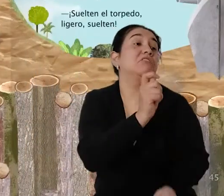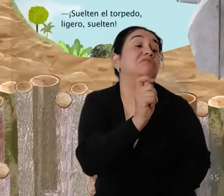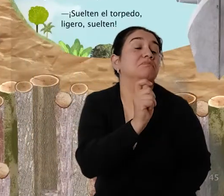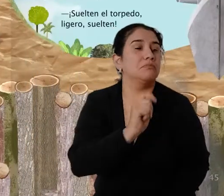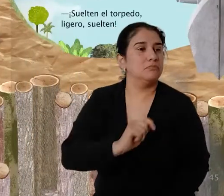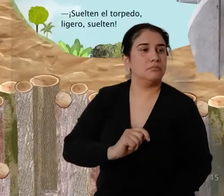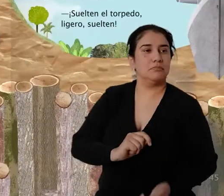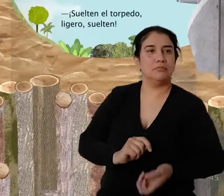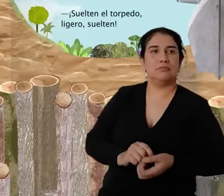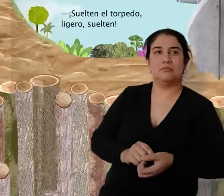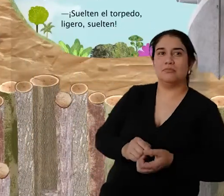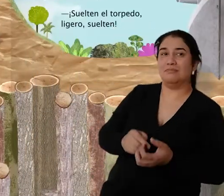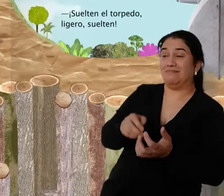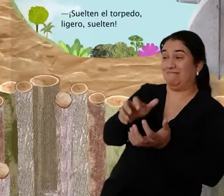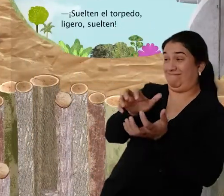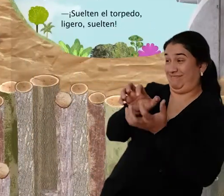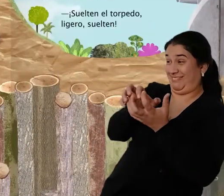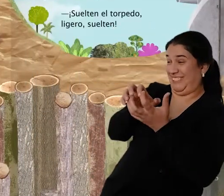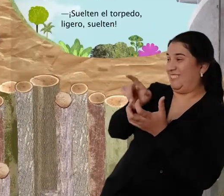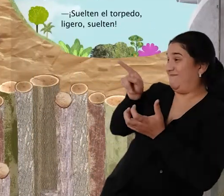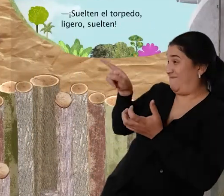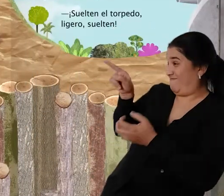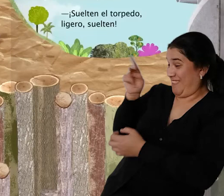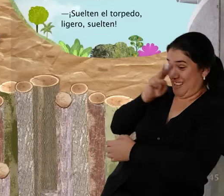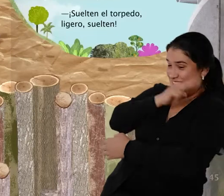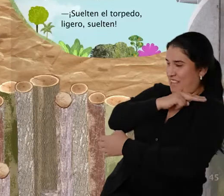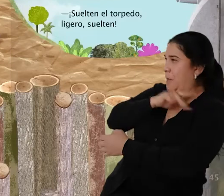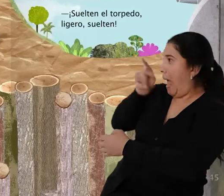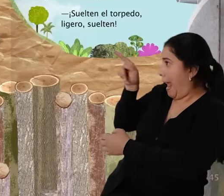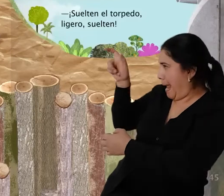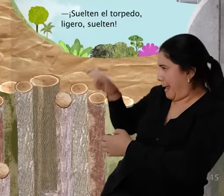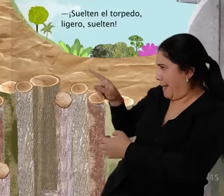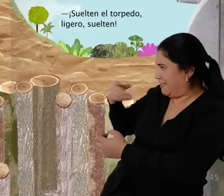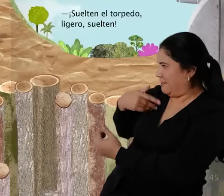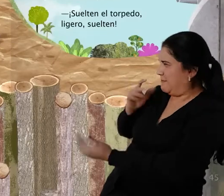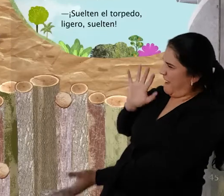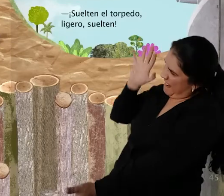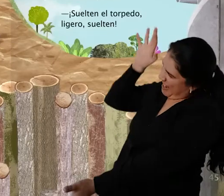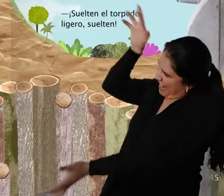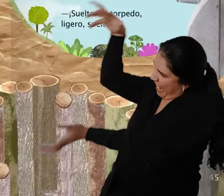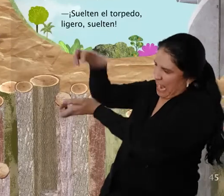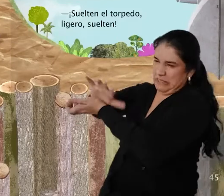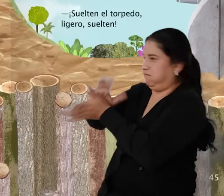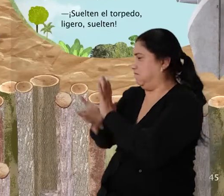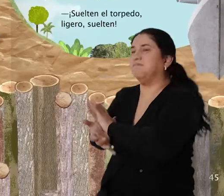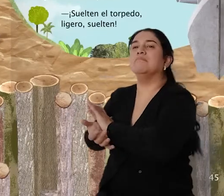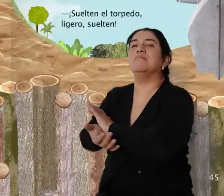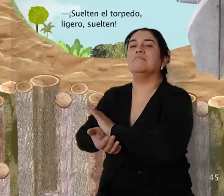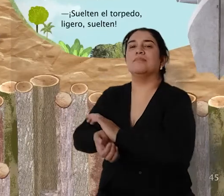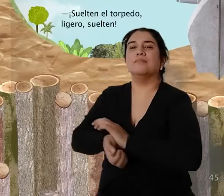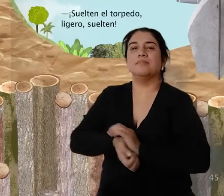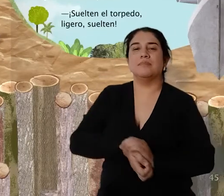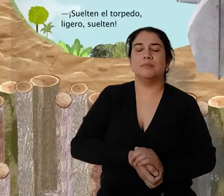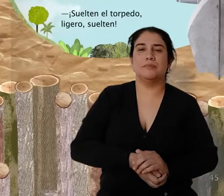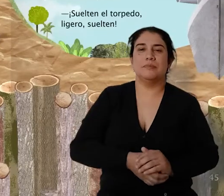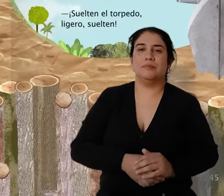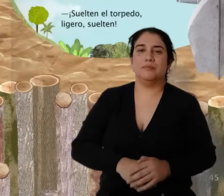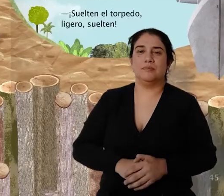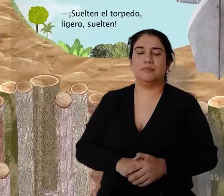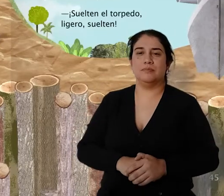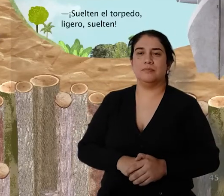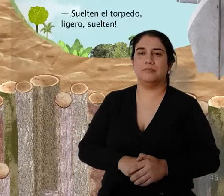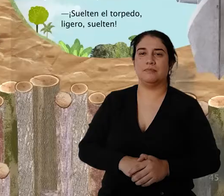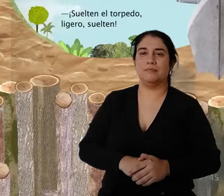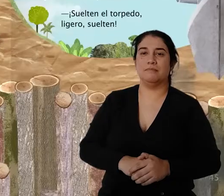¿Qué van a comer? A ver. Respondieron los marineros. ¡A ese oficialito! Dijo el yacaré y se